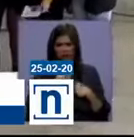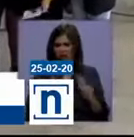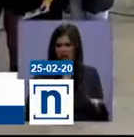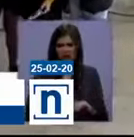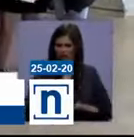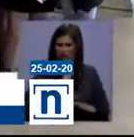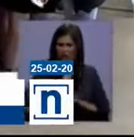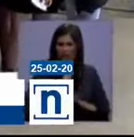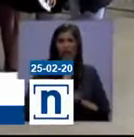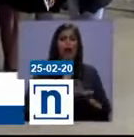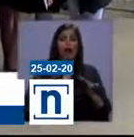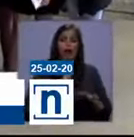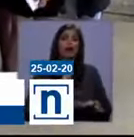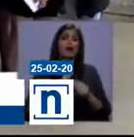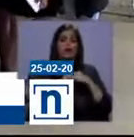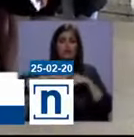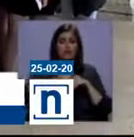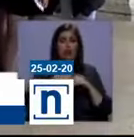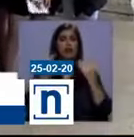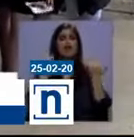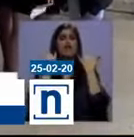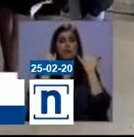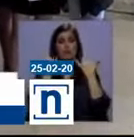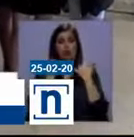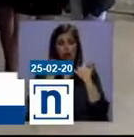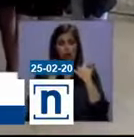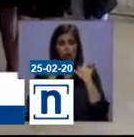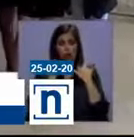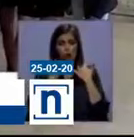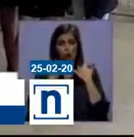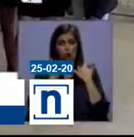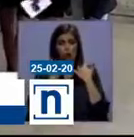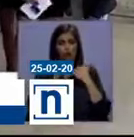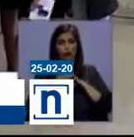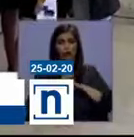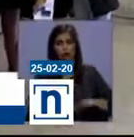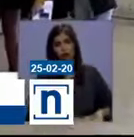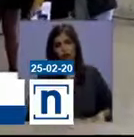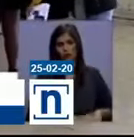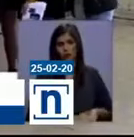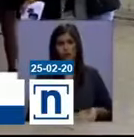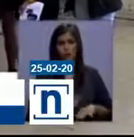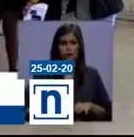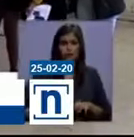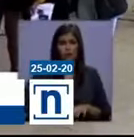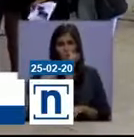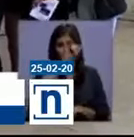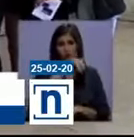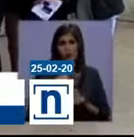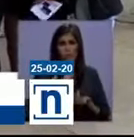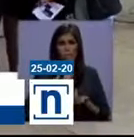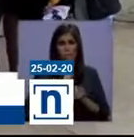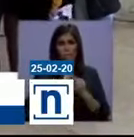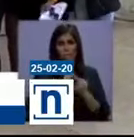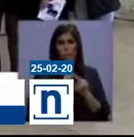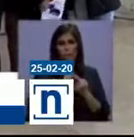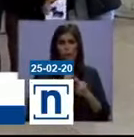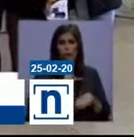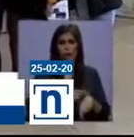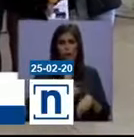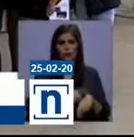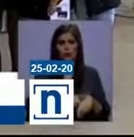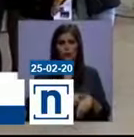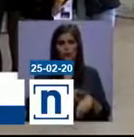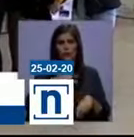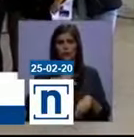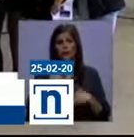fundamento. Ahora se junta la noticia de la suspensión de los vuelos por 90 días, lo que es altamente punitivo para los